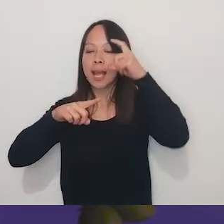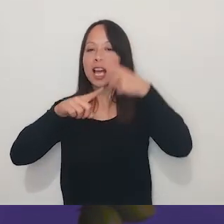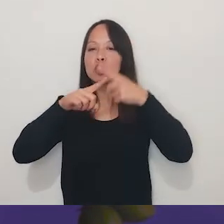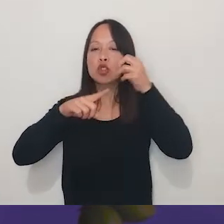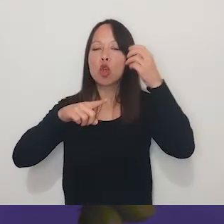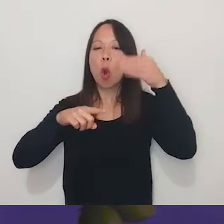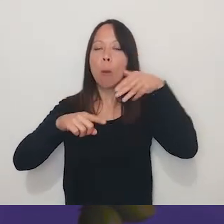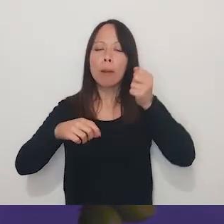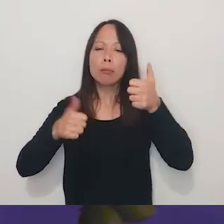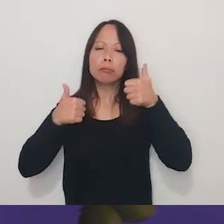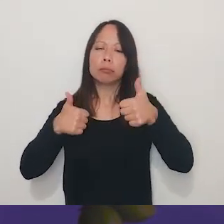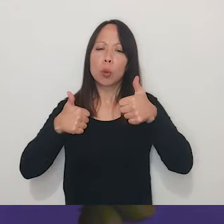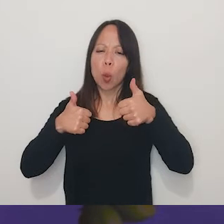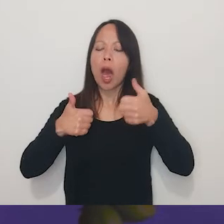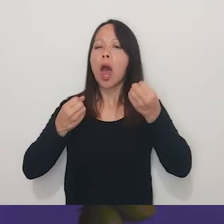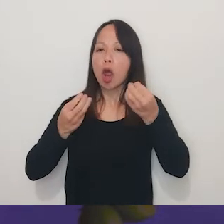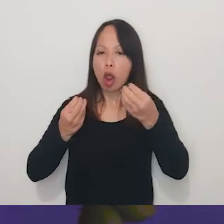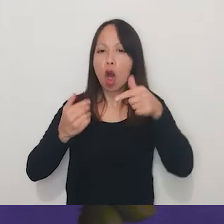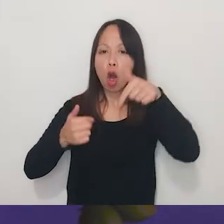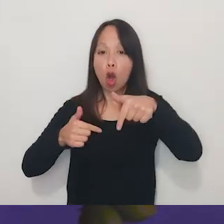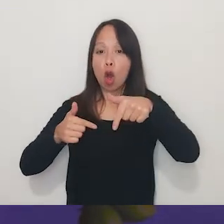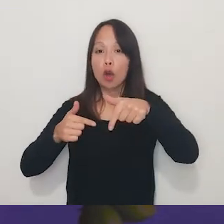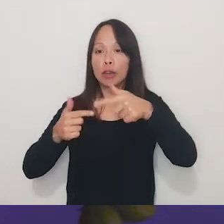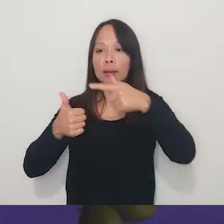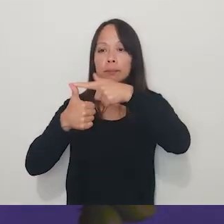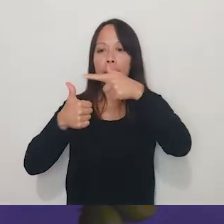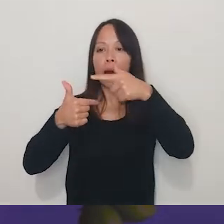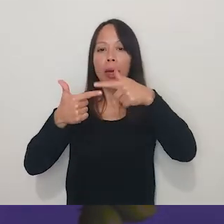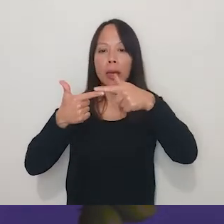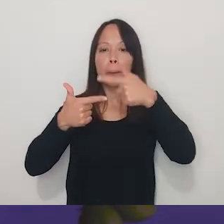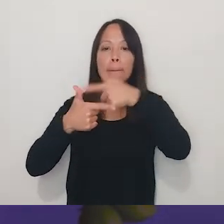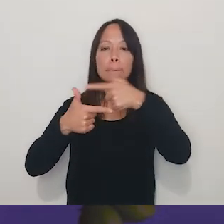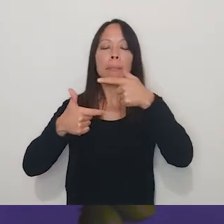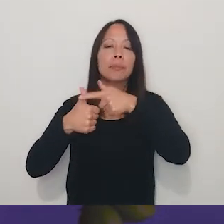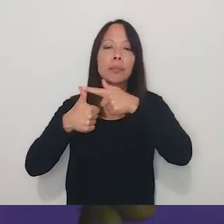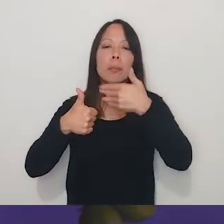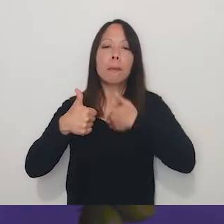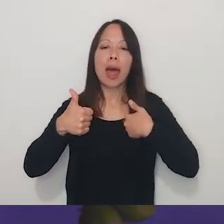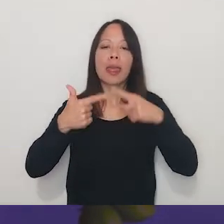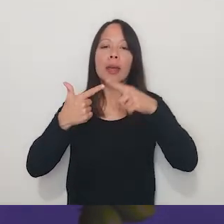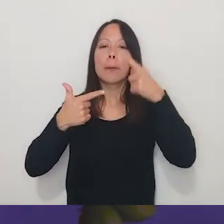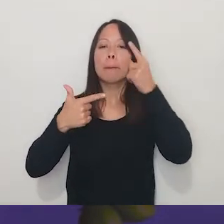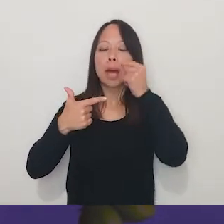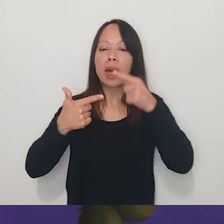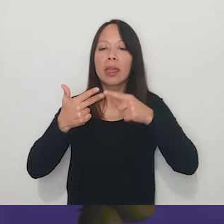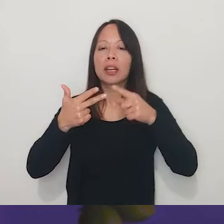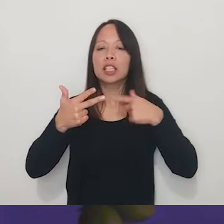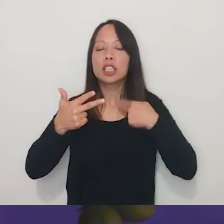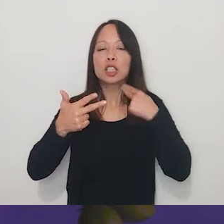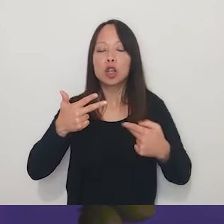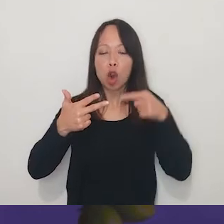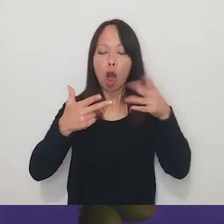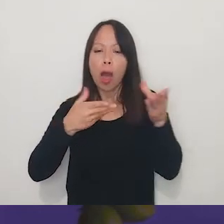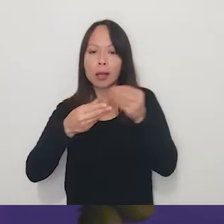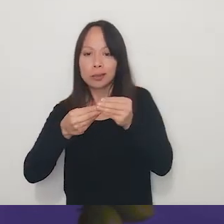bueno, costo-beneficio, y la otra parte es que hoy en día hacer un trío, madre, padre, hijo, o madre, hermana, hijo, o sea, lo que haya